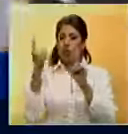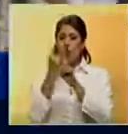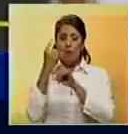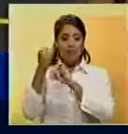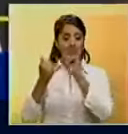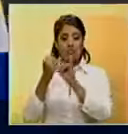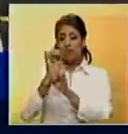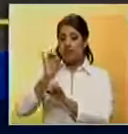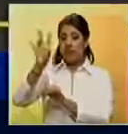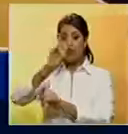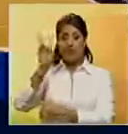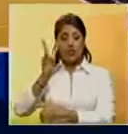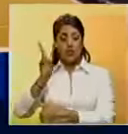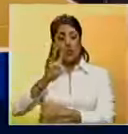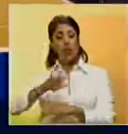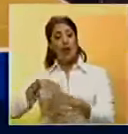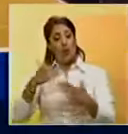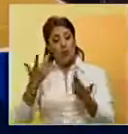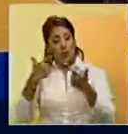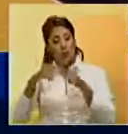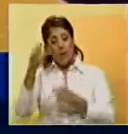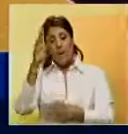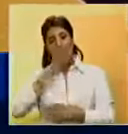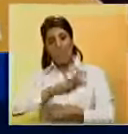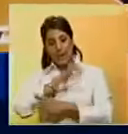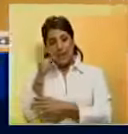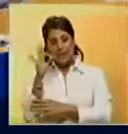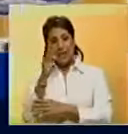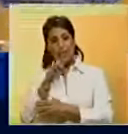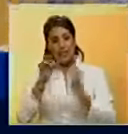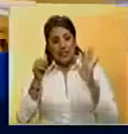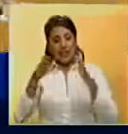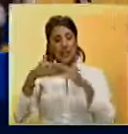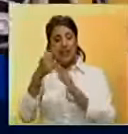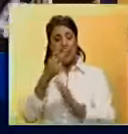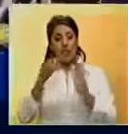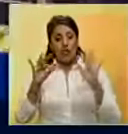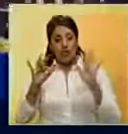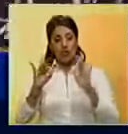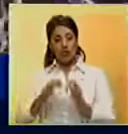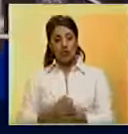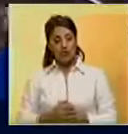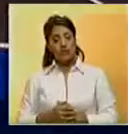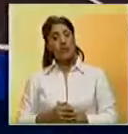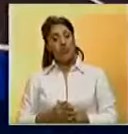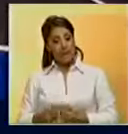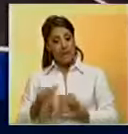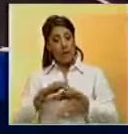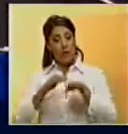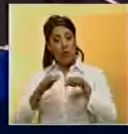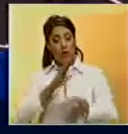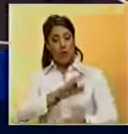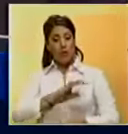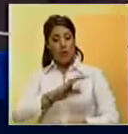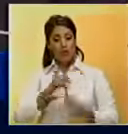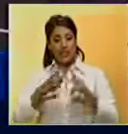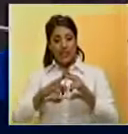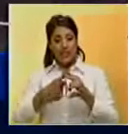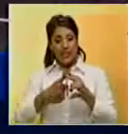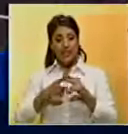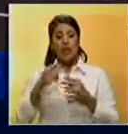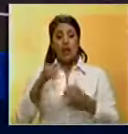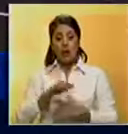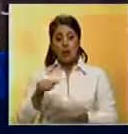internacional, como los Suramericanos de Mayores, que se jugará en Barquisimeto del 26 al 28 de este mes. De hecho, este jueves, la Comisión Técnica de la